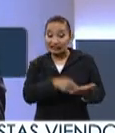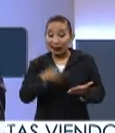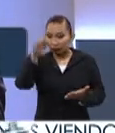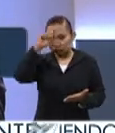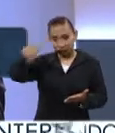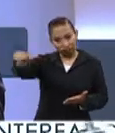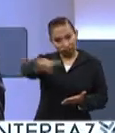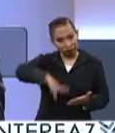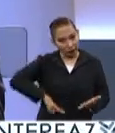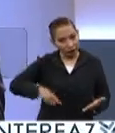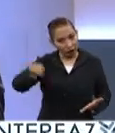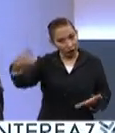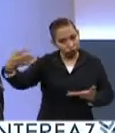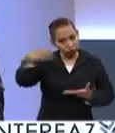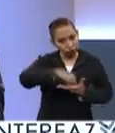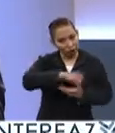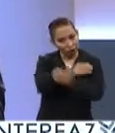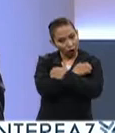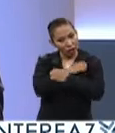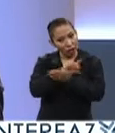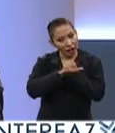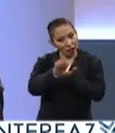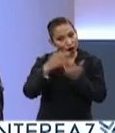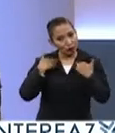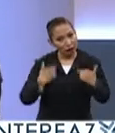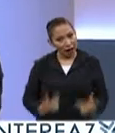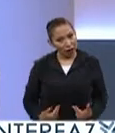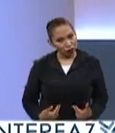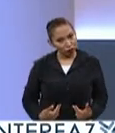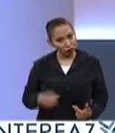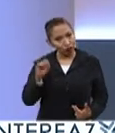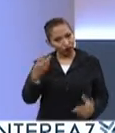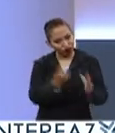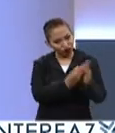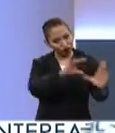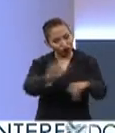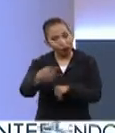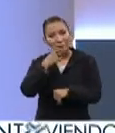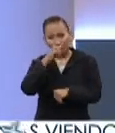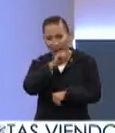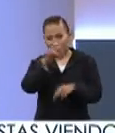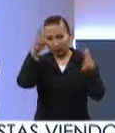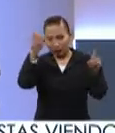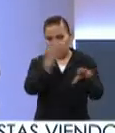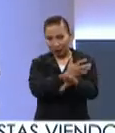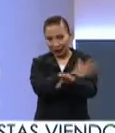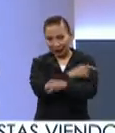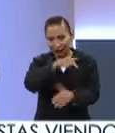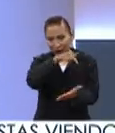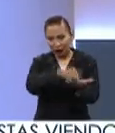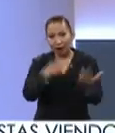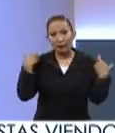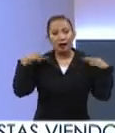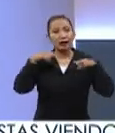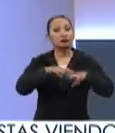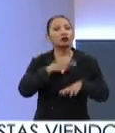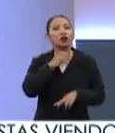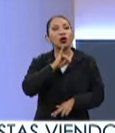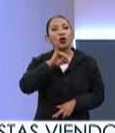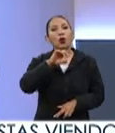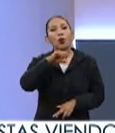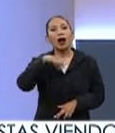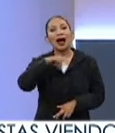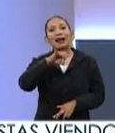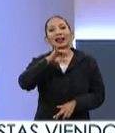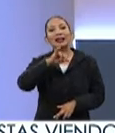los estados incluir la educación en derechos humanos. Precisamente para hablar más sobre este tema nos acompaña en el estudio el maestro Joaquín